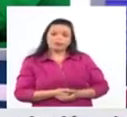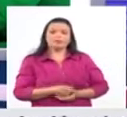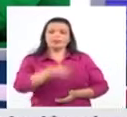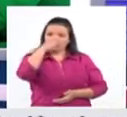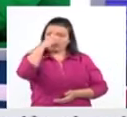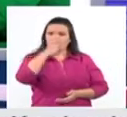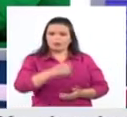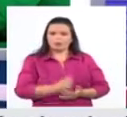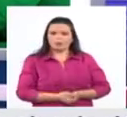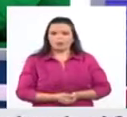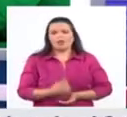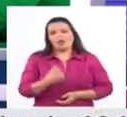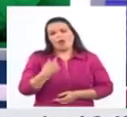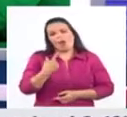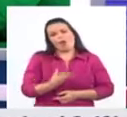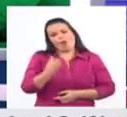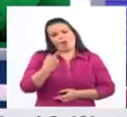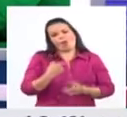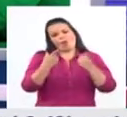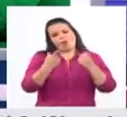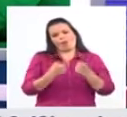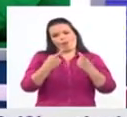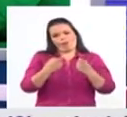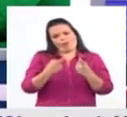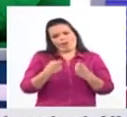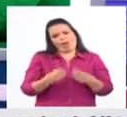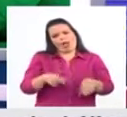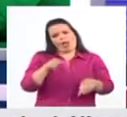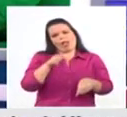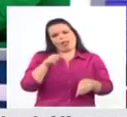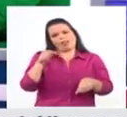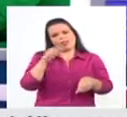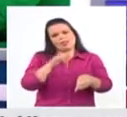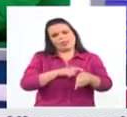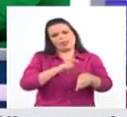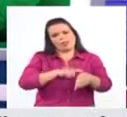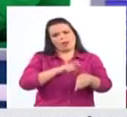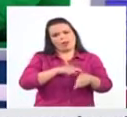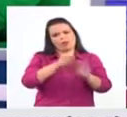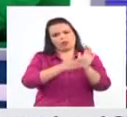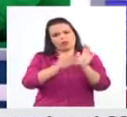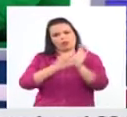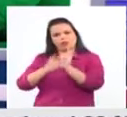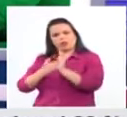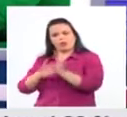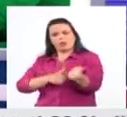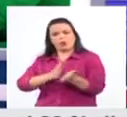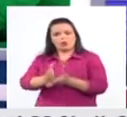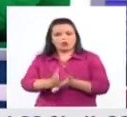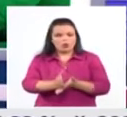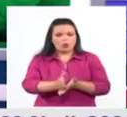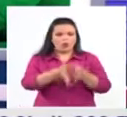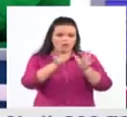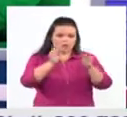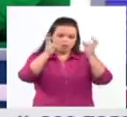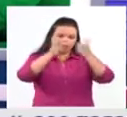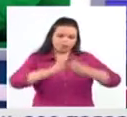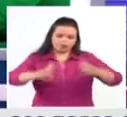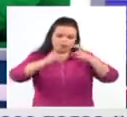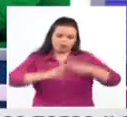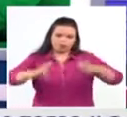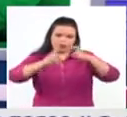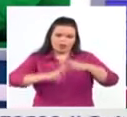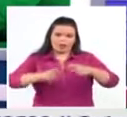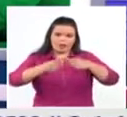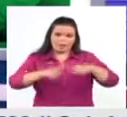tiempo, ¿no? Porque todavía nos falta tiempo para hacer estudios longitudinales, pero sí, realmente se ha podido ver. Y lo que más encontramos en estas